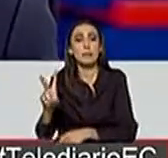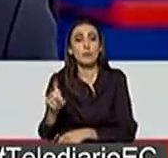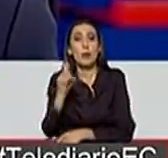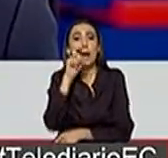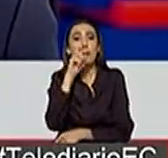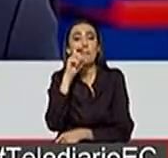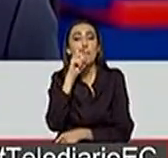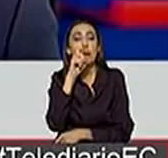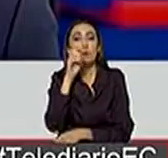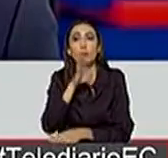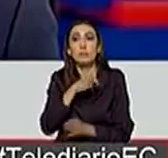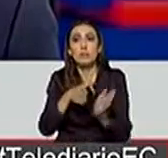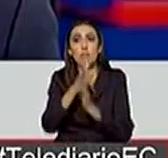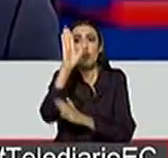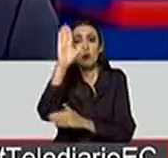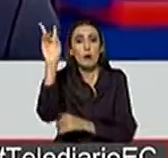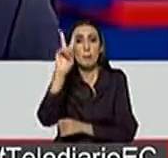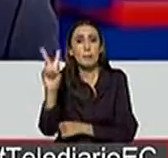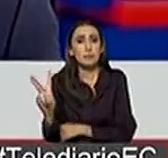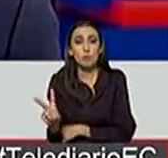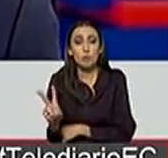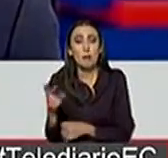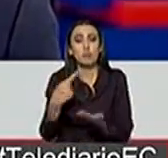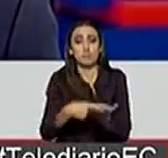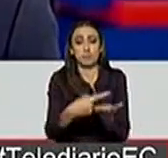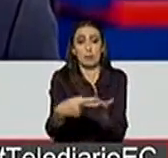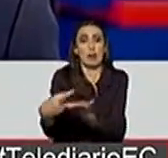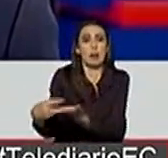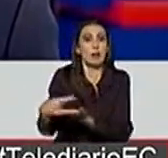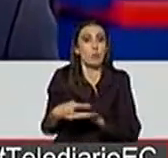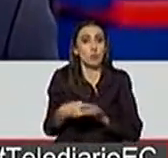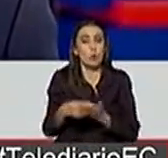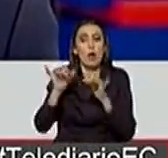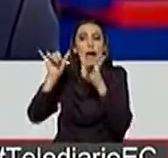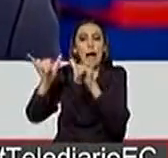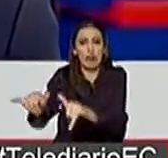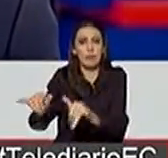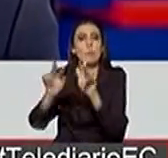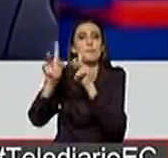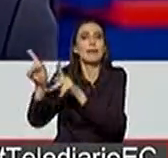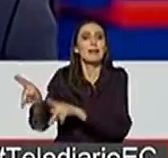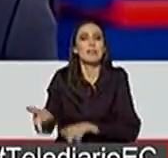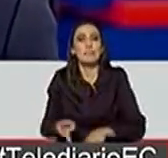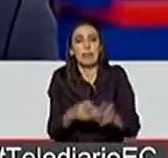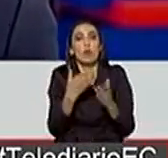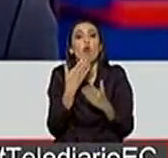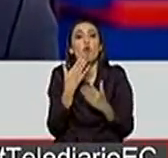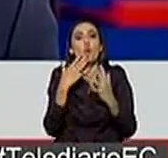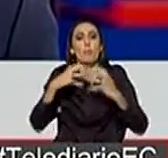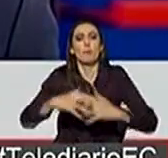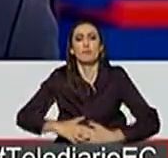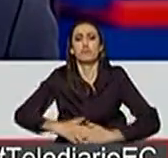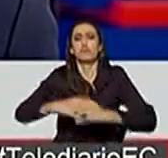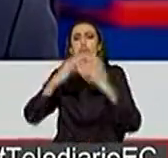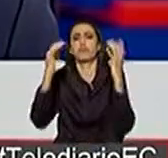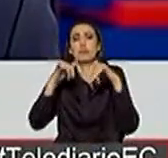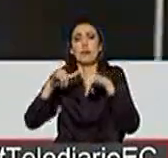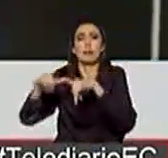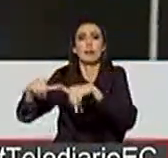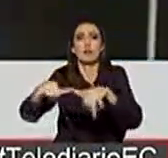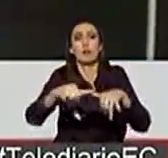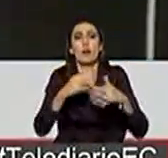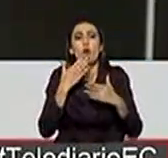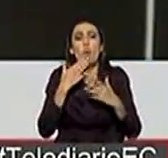dirige esa nación pues sin duda alguna allí se marcaron las pautas de cómo de como con gusto el país